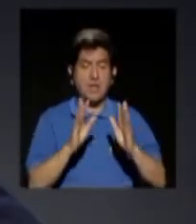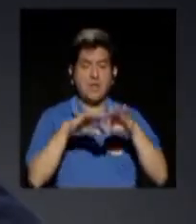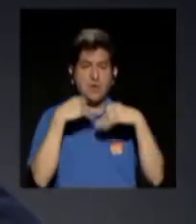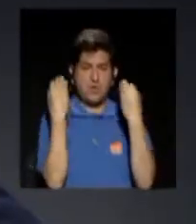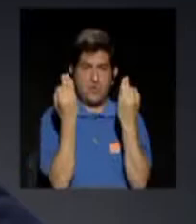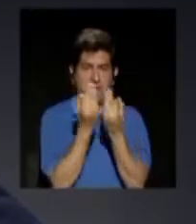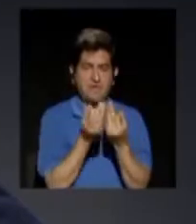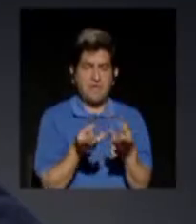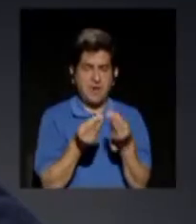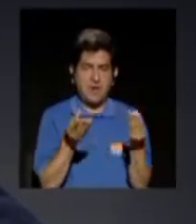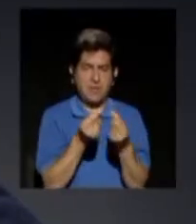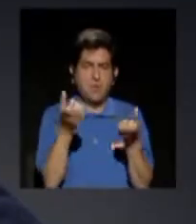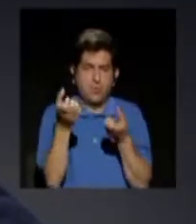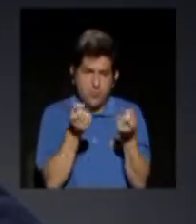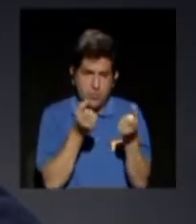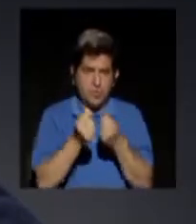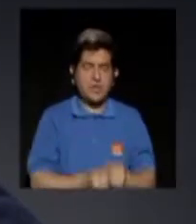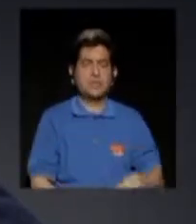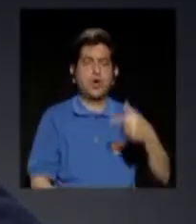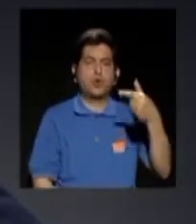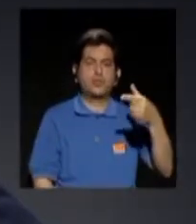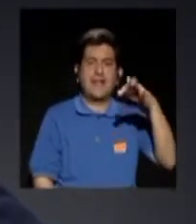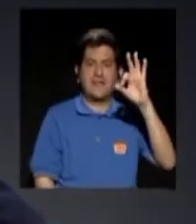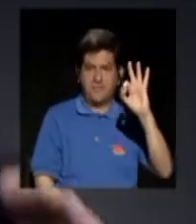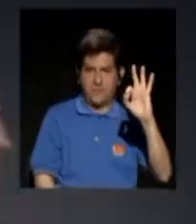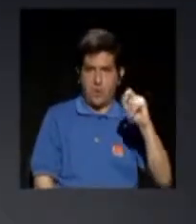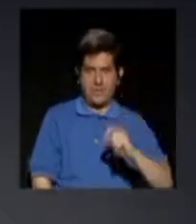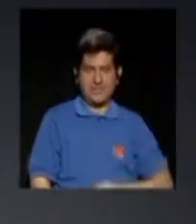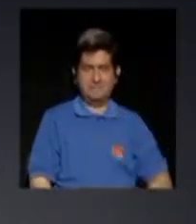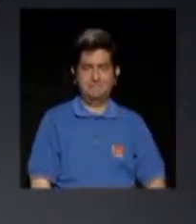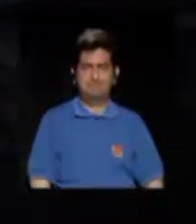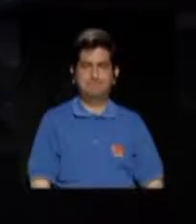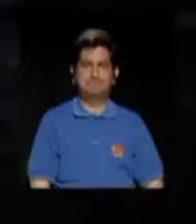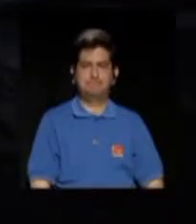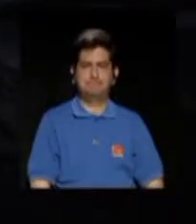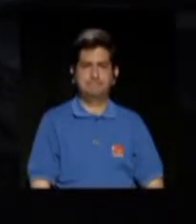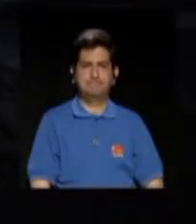familia cafetalera González Flores. Entonces,